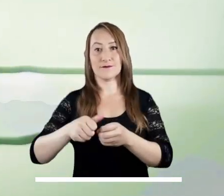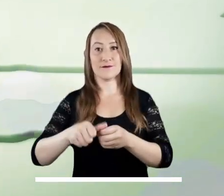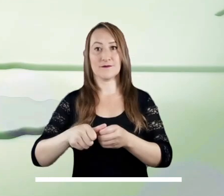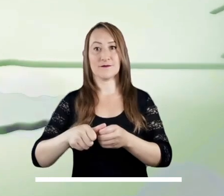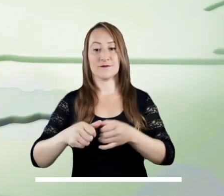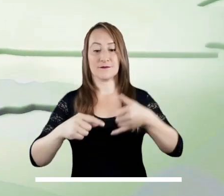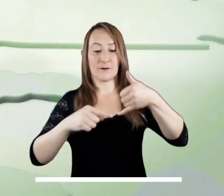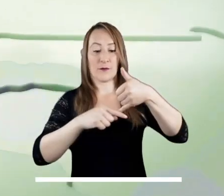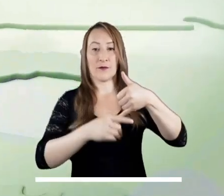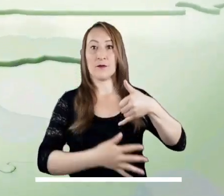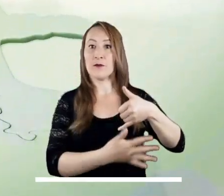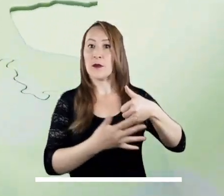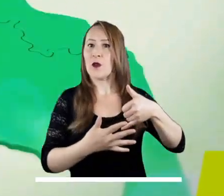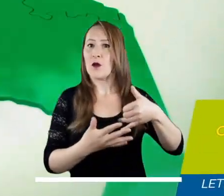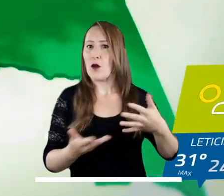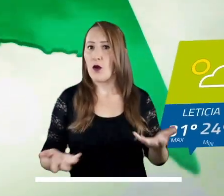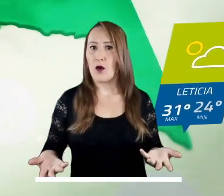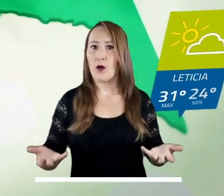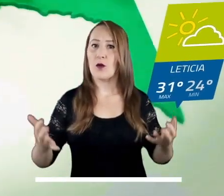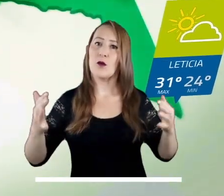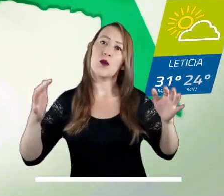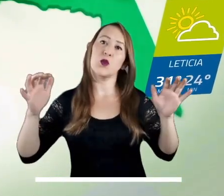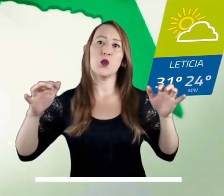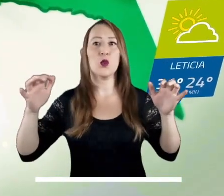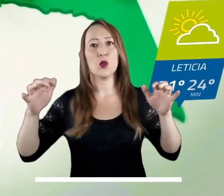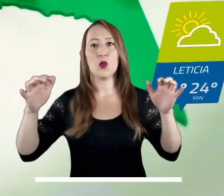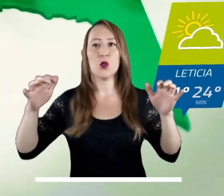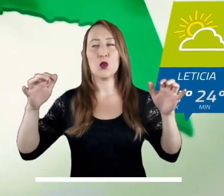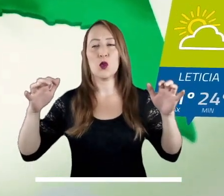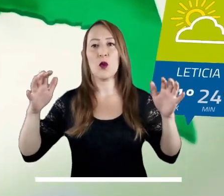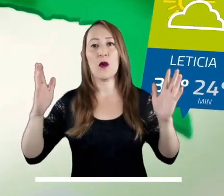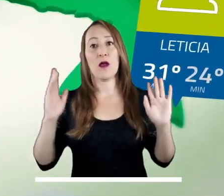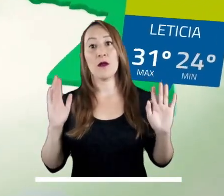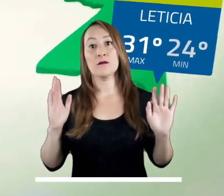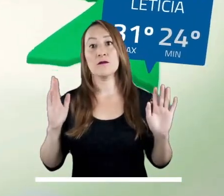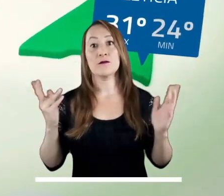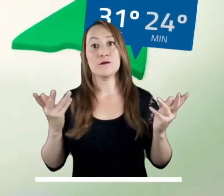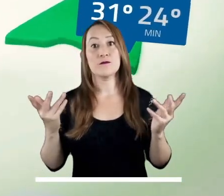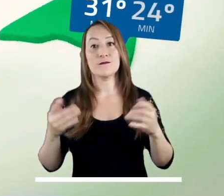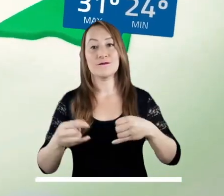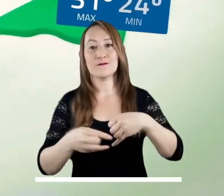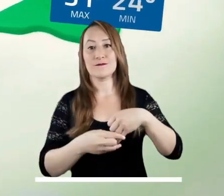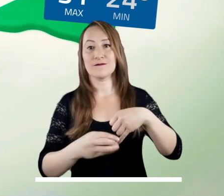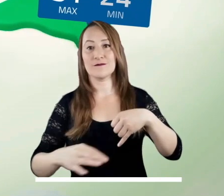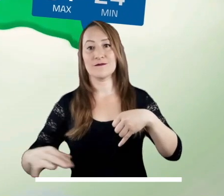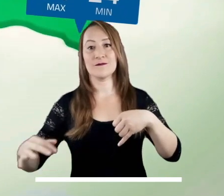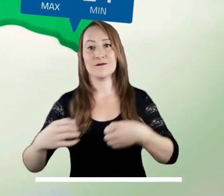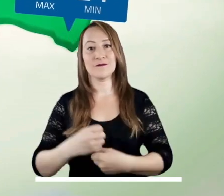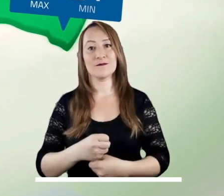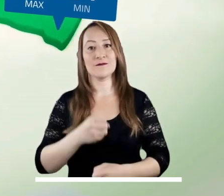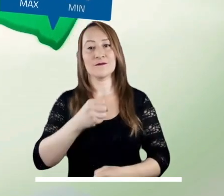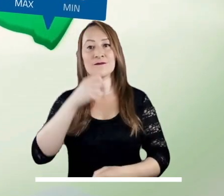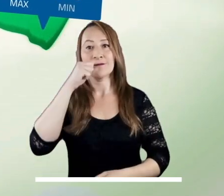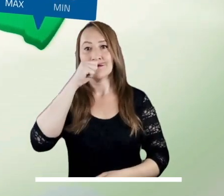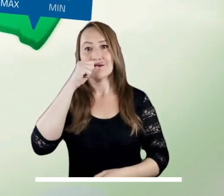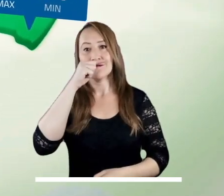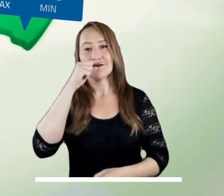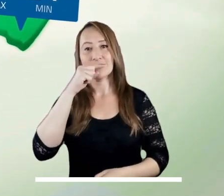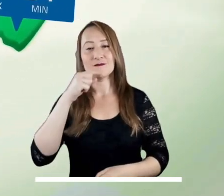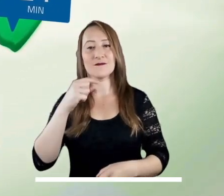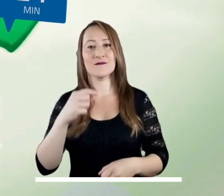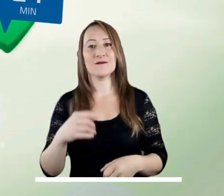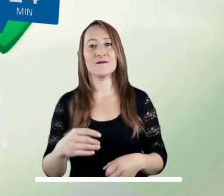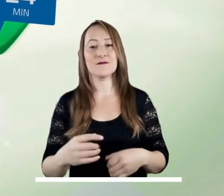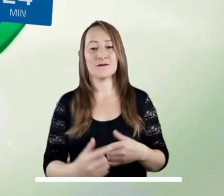Meta, Casanare y Arauca. En la Amazonía, las precipitaciones serán entre ligeras y moderadas y se esperan en